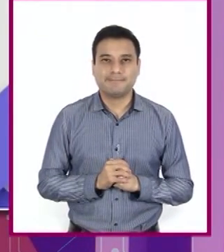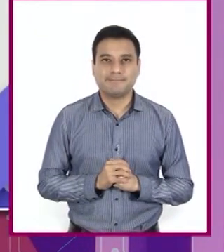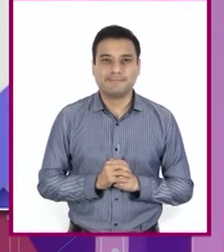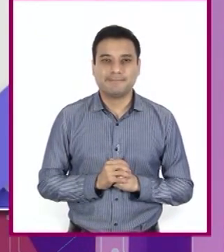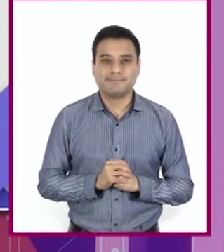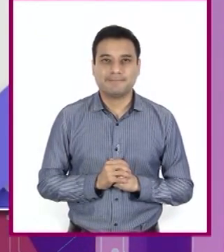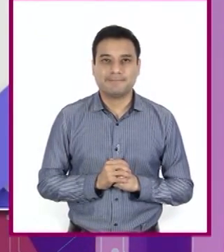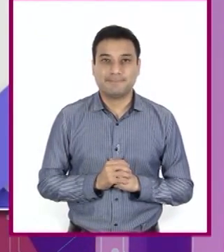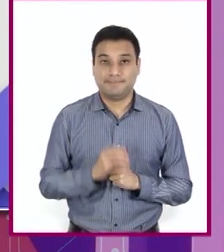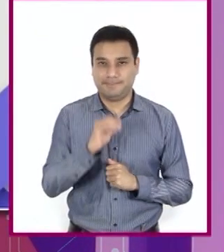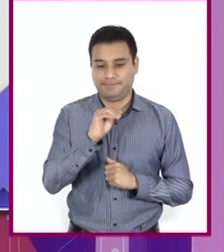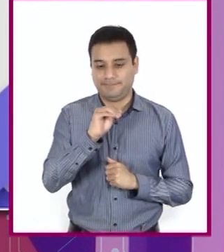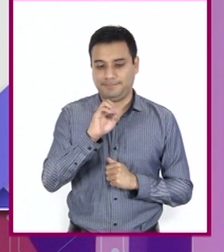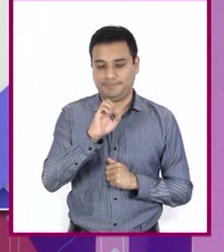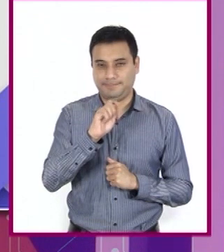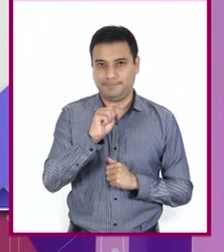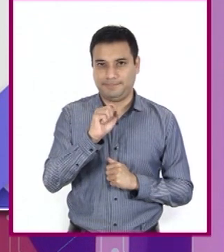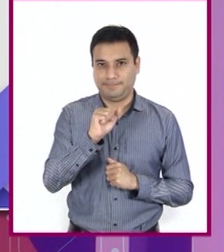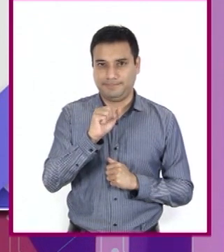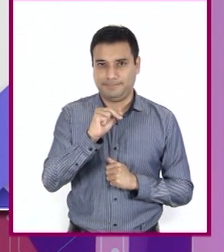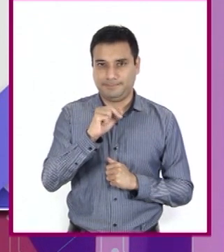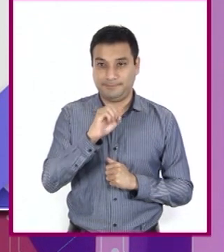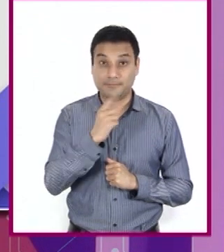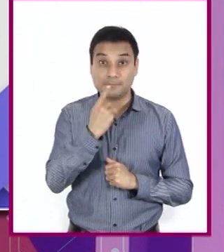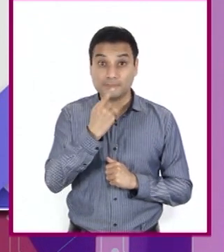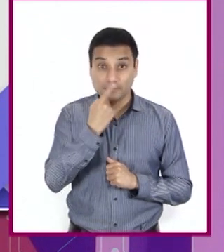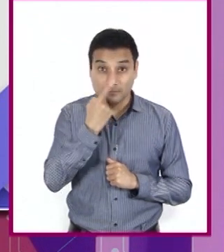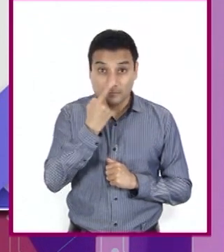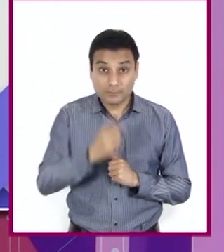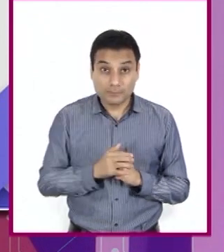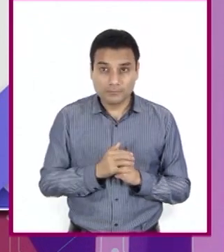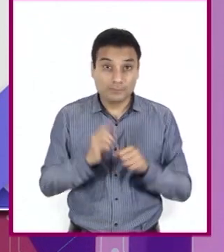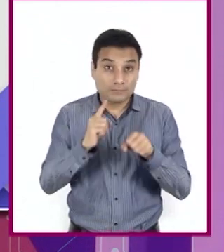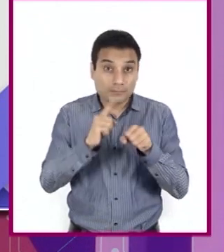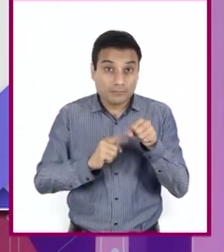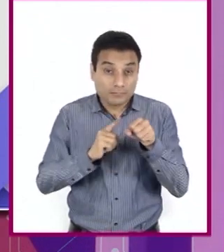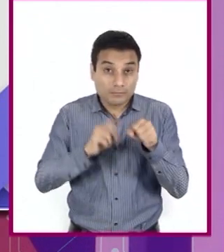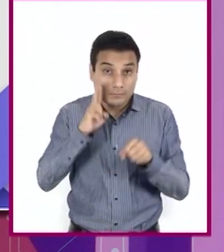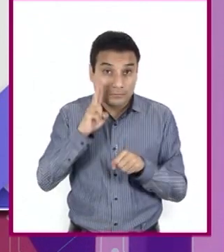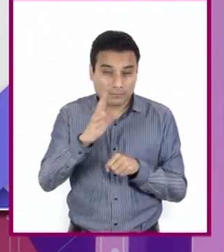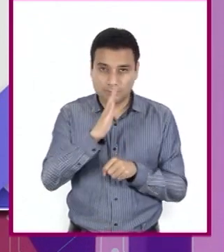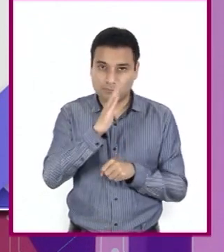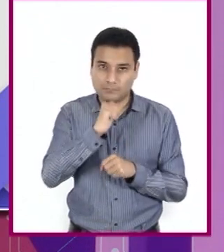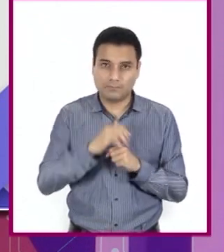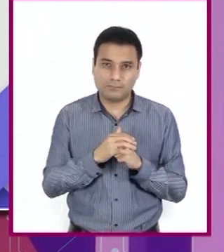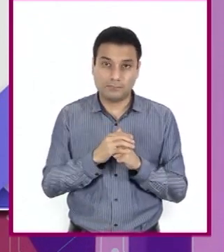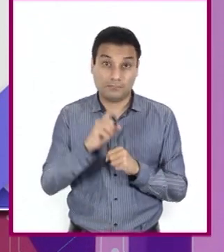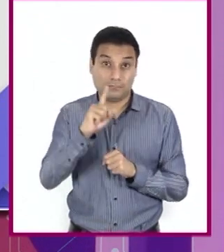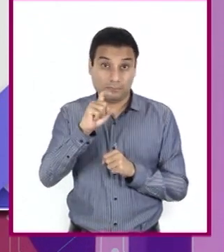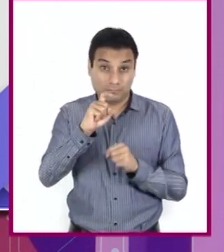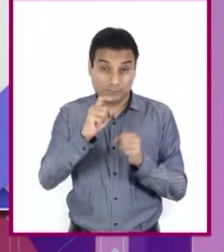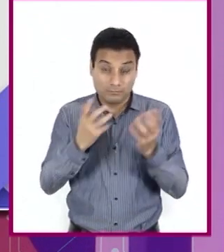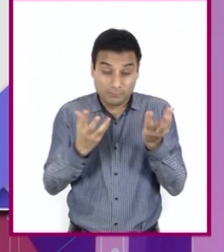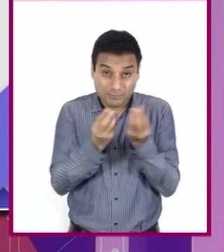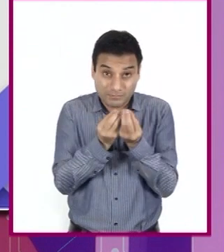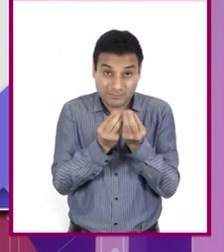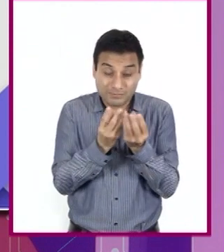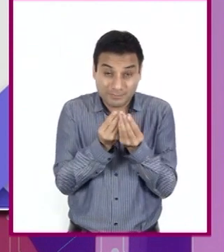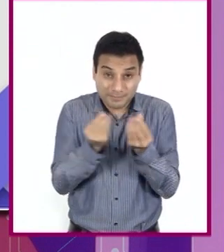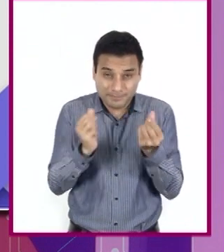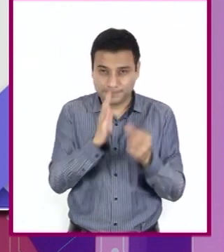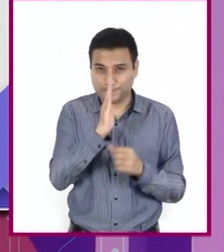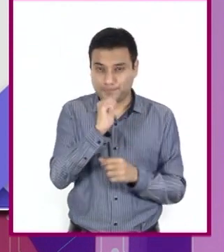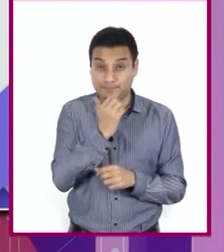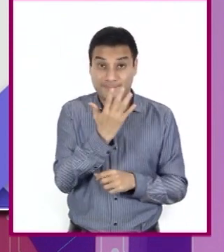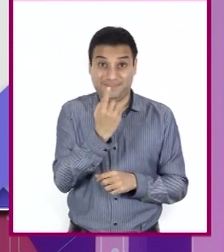El metano es un gas inodoro y sin color, y además es muy poco soluble en agua. El 51%